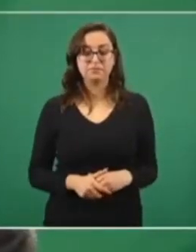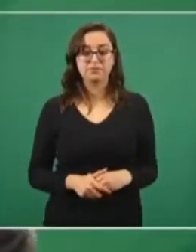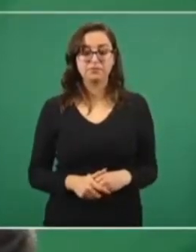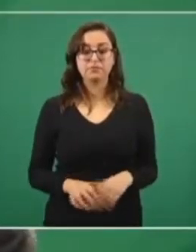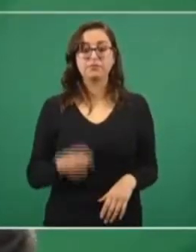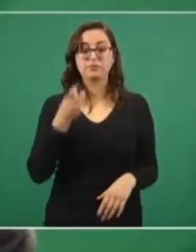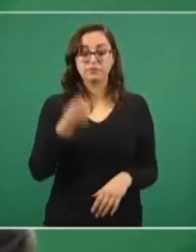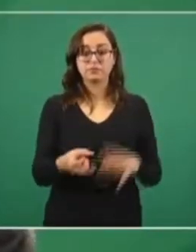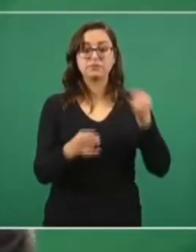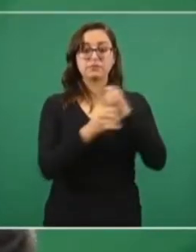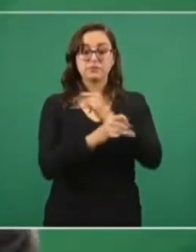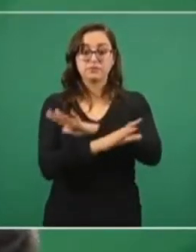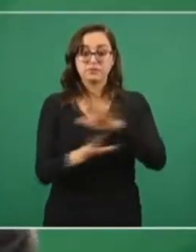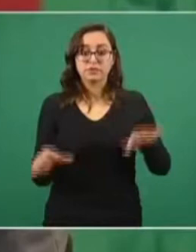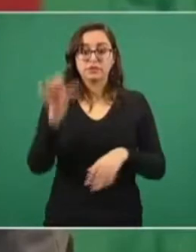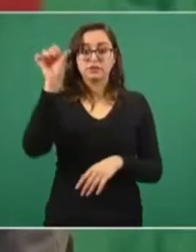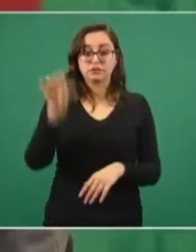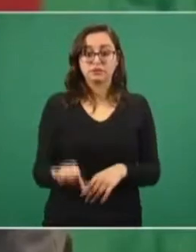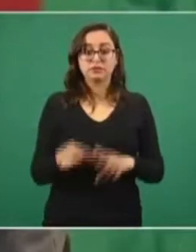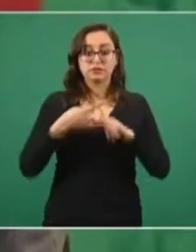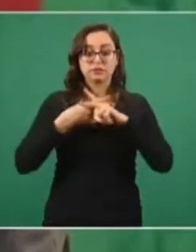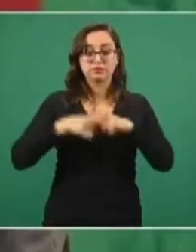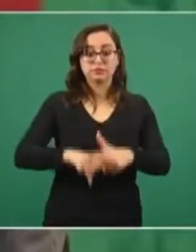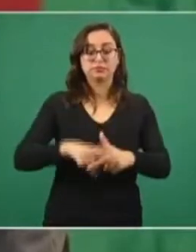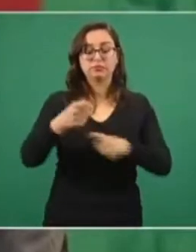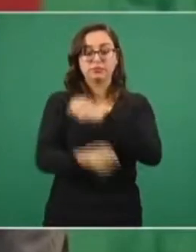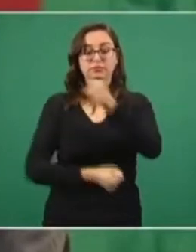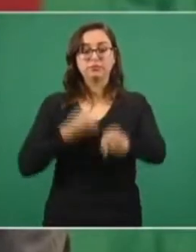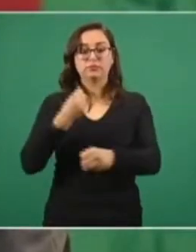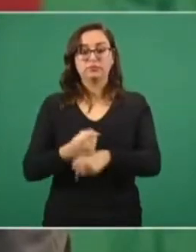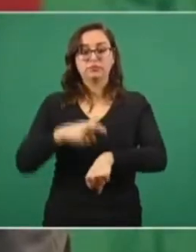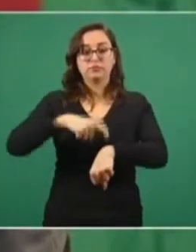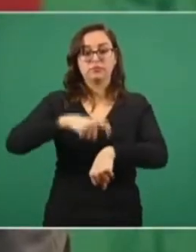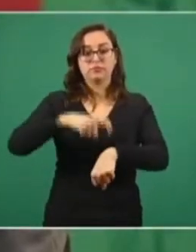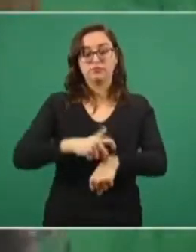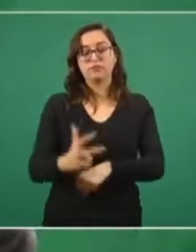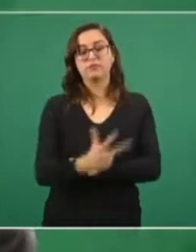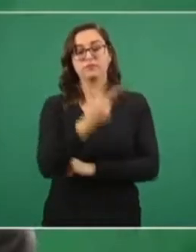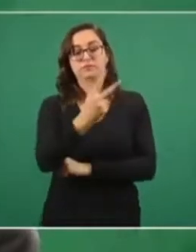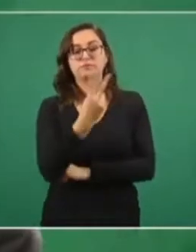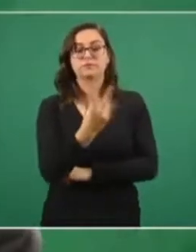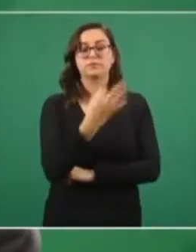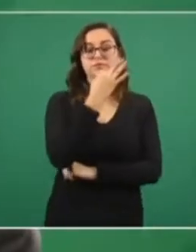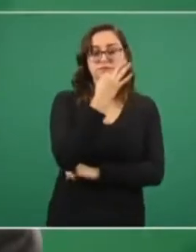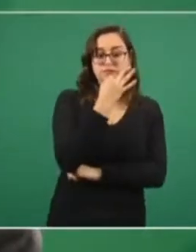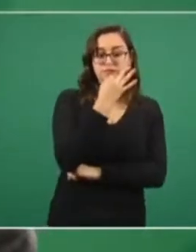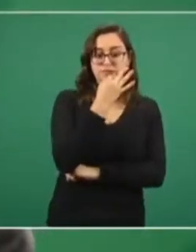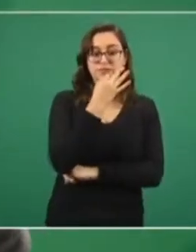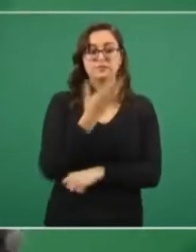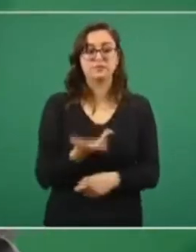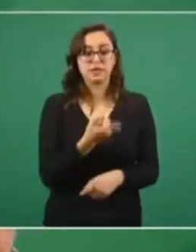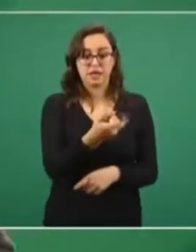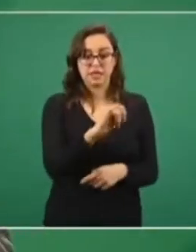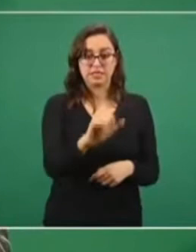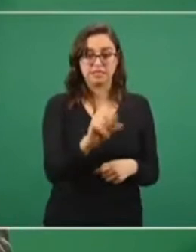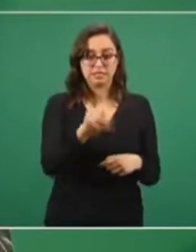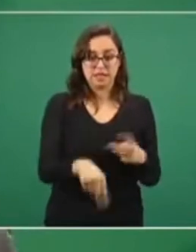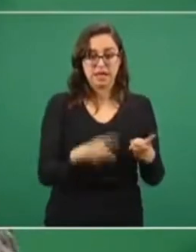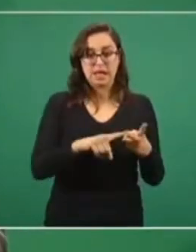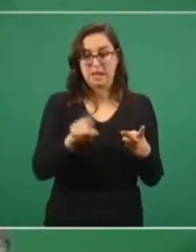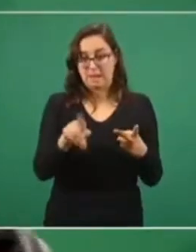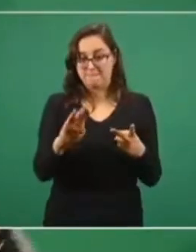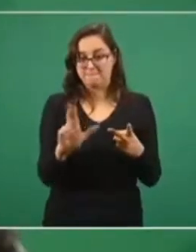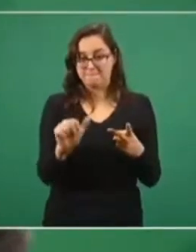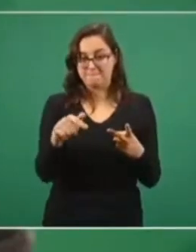es lo que tenemos hasta hoy. Arrancamos el año, termino aquí, son las 20 horas con 2 minutos. Dejamos pendiente a Hans Salazar, a Blanca,